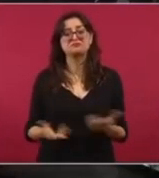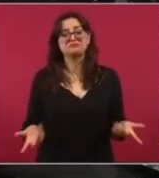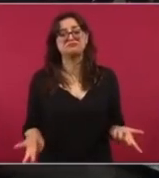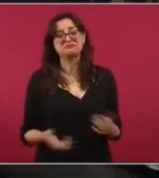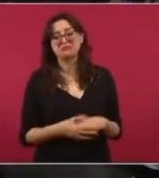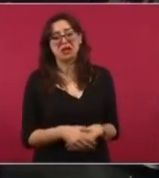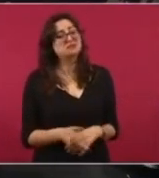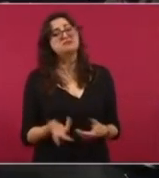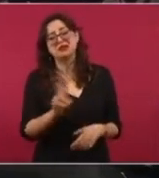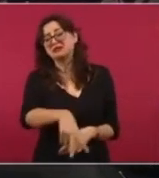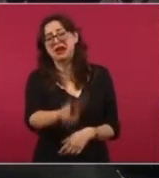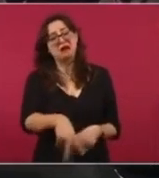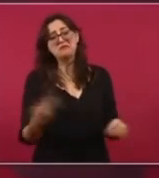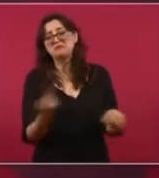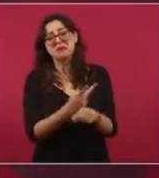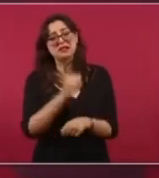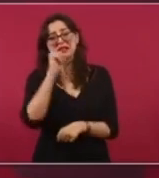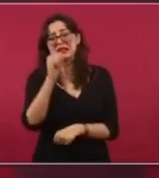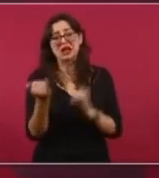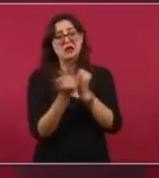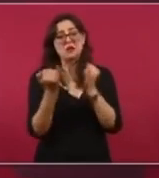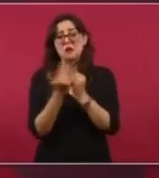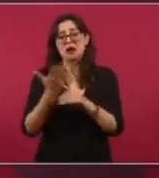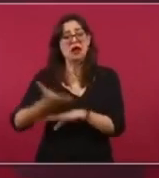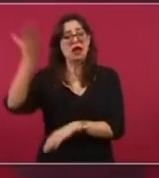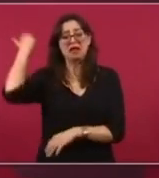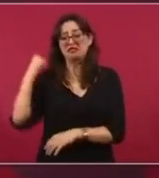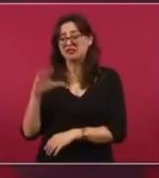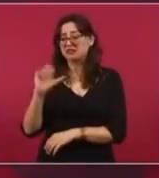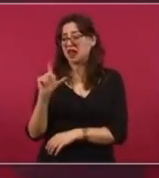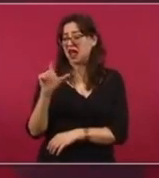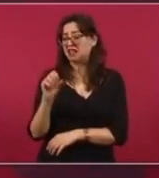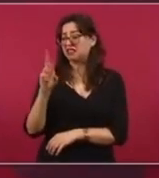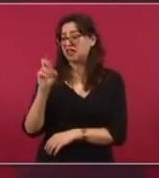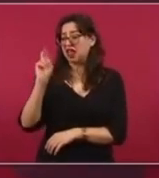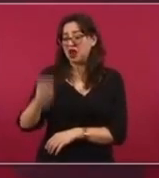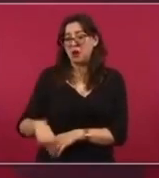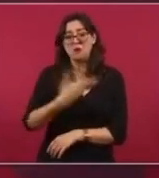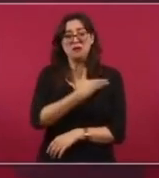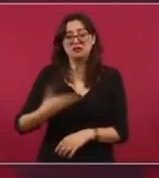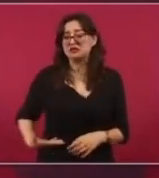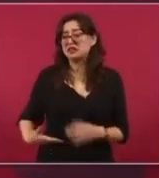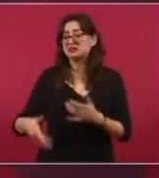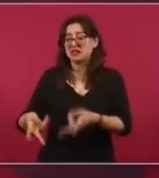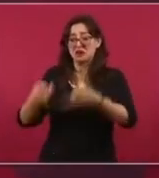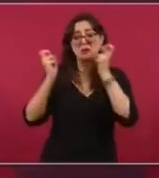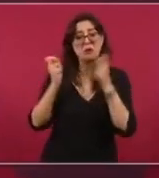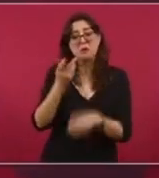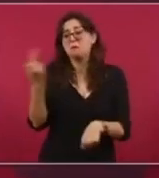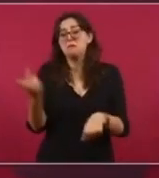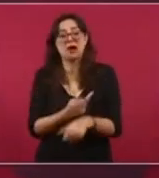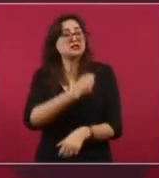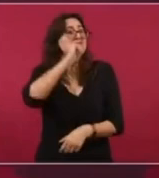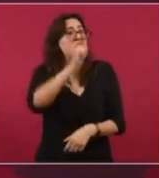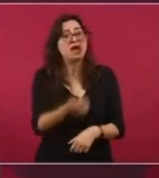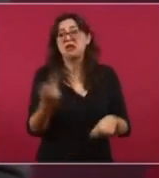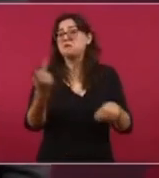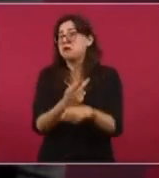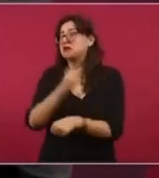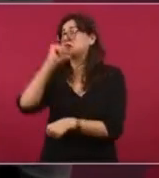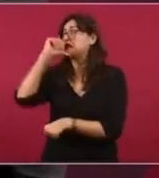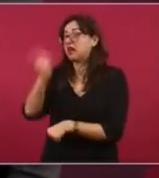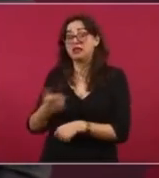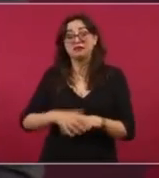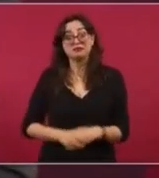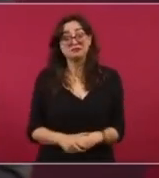se robó Calderón la presidencia. Y lo que le quiero preguntar. O sea, sí, y no dijeron nada. Lo que le quiero preguntar es. Hubo un gran